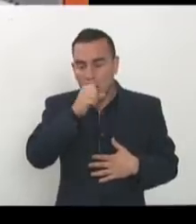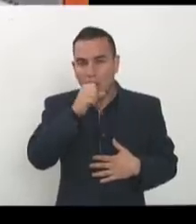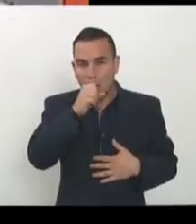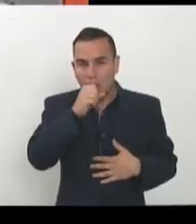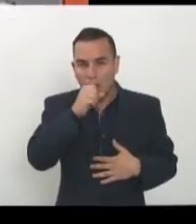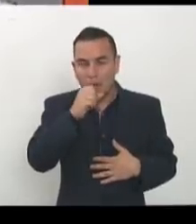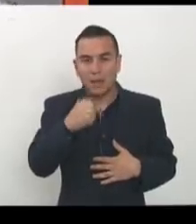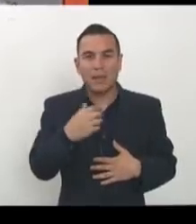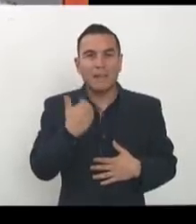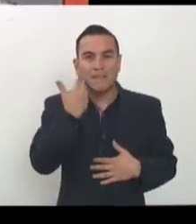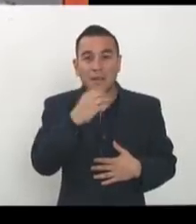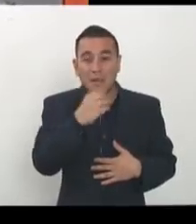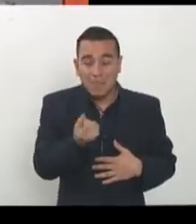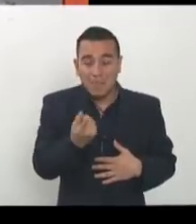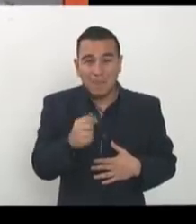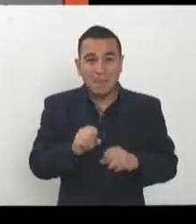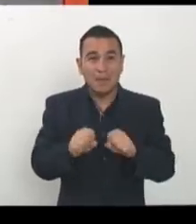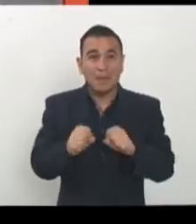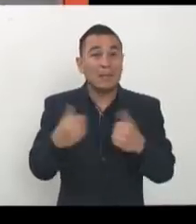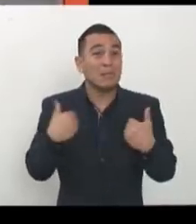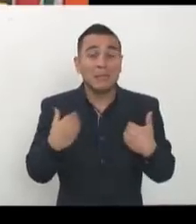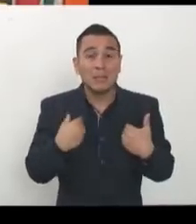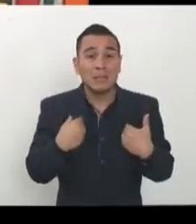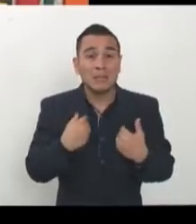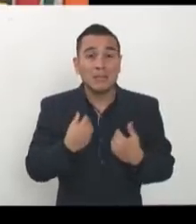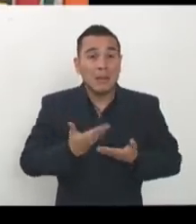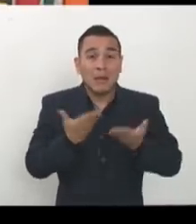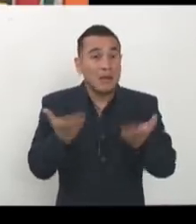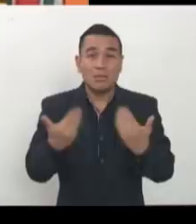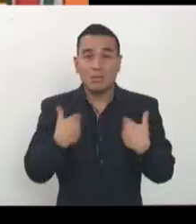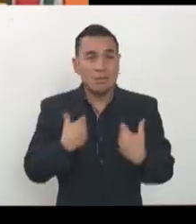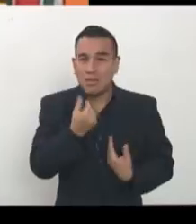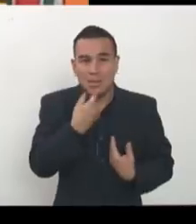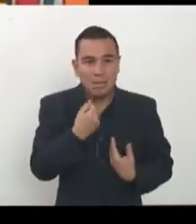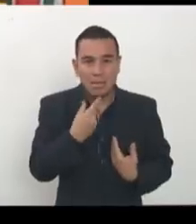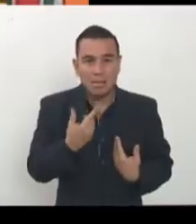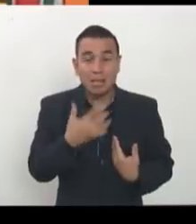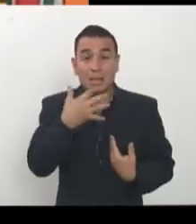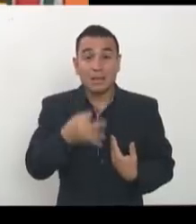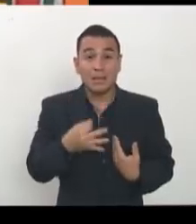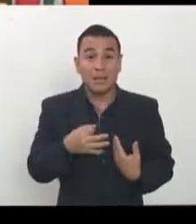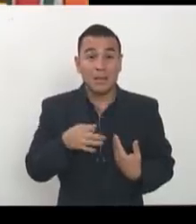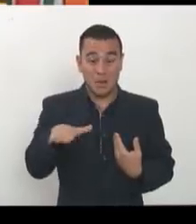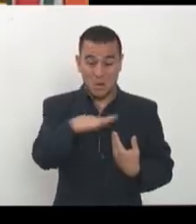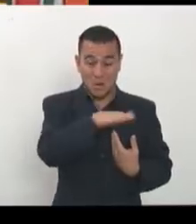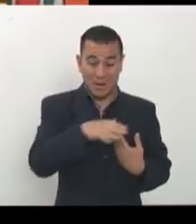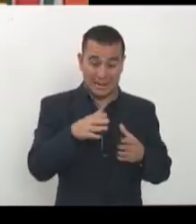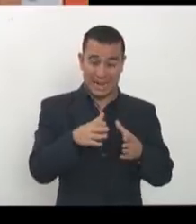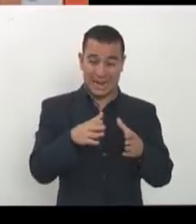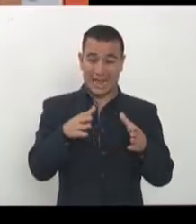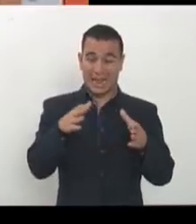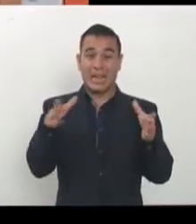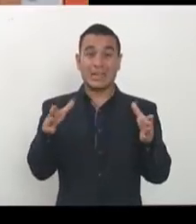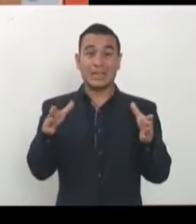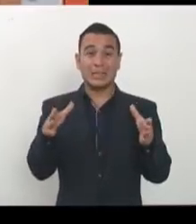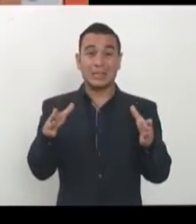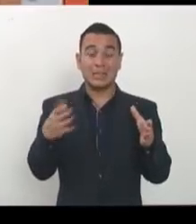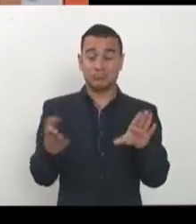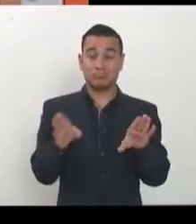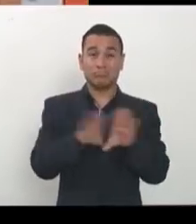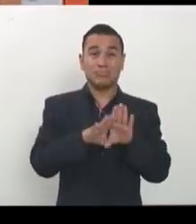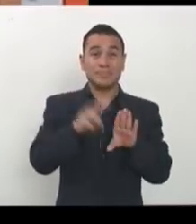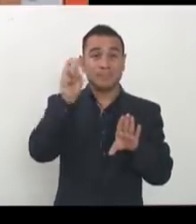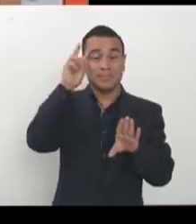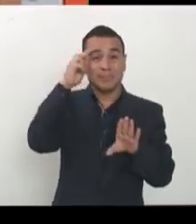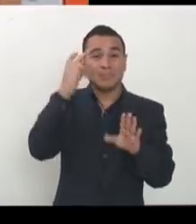hija y ver que es que no hay medicación para esto no hay nada hay una sala enorme hay una planta cierra entera que